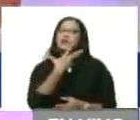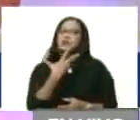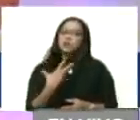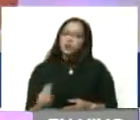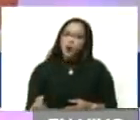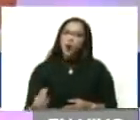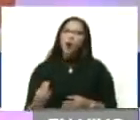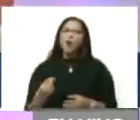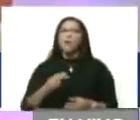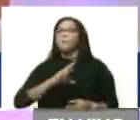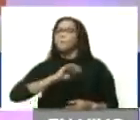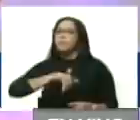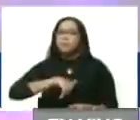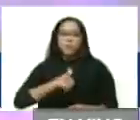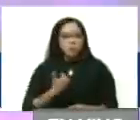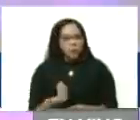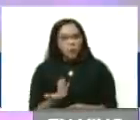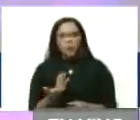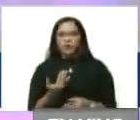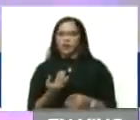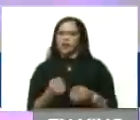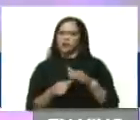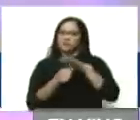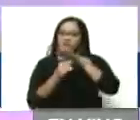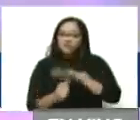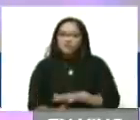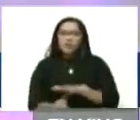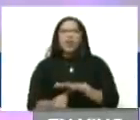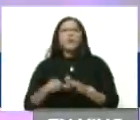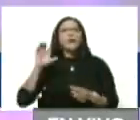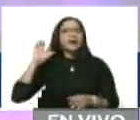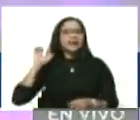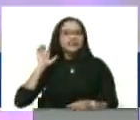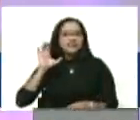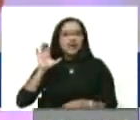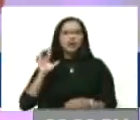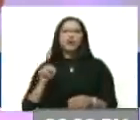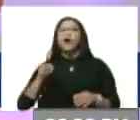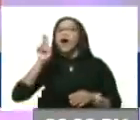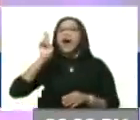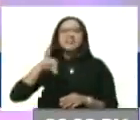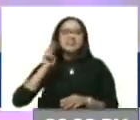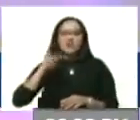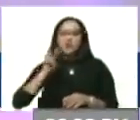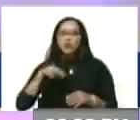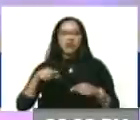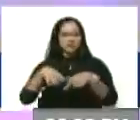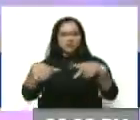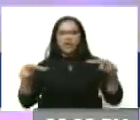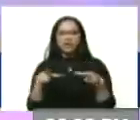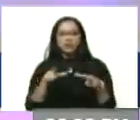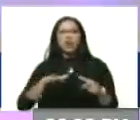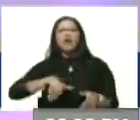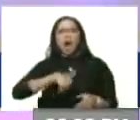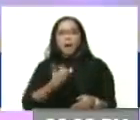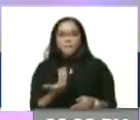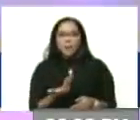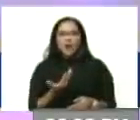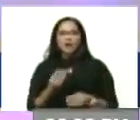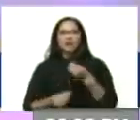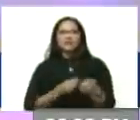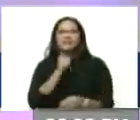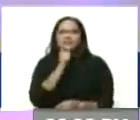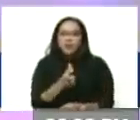serán sometidos por el estado anfitrión a ninguna medida que pueda afectar